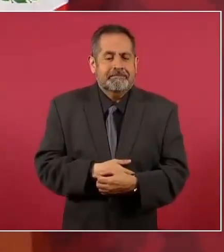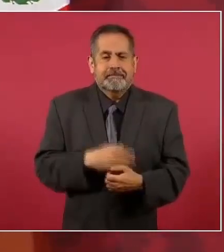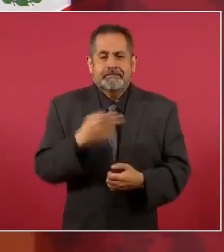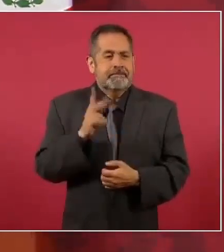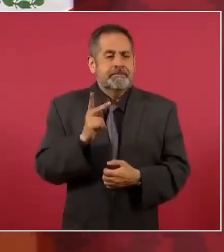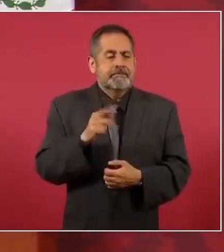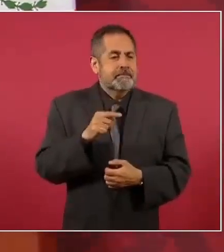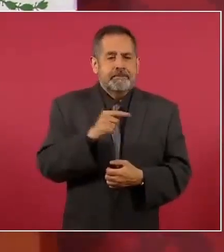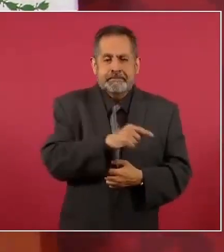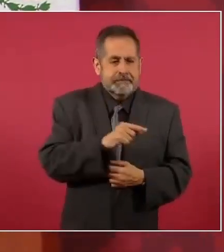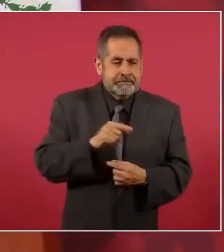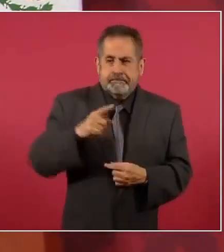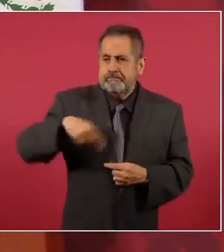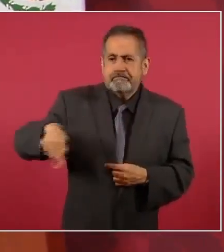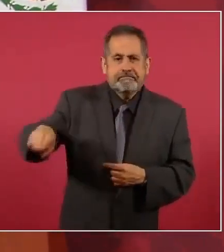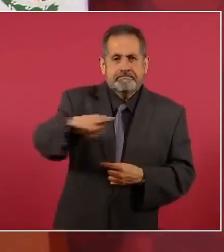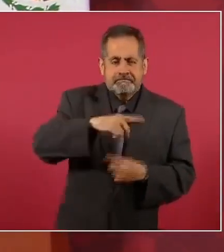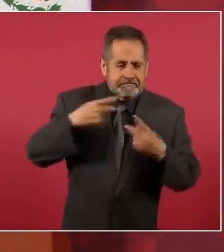Pero poco a poco